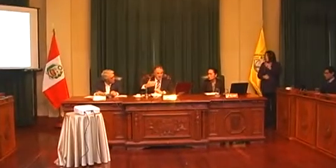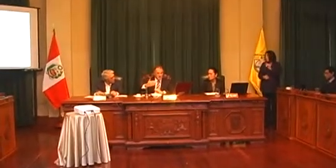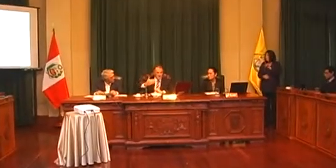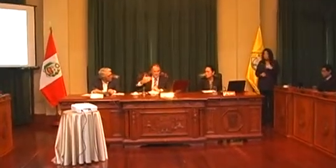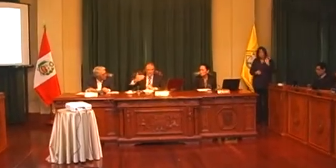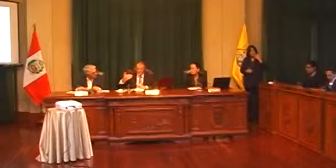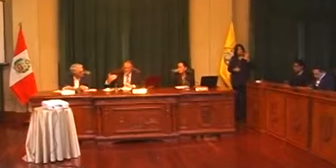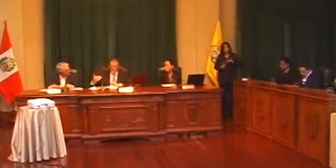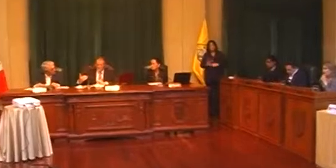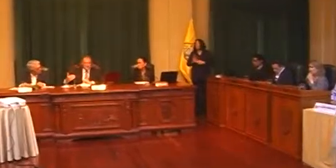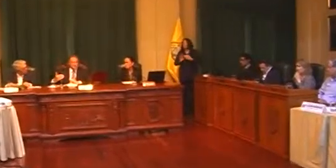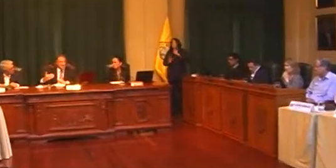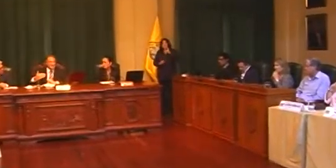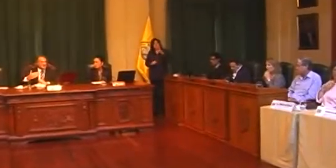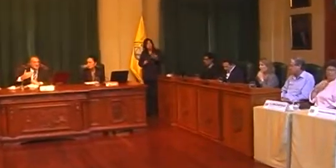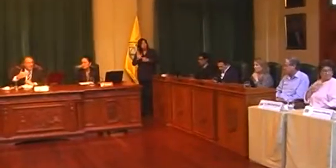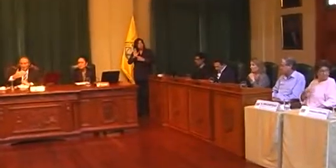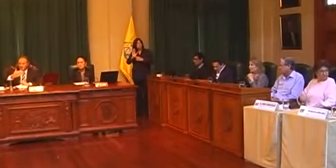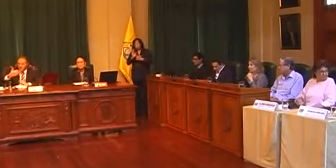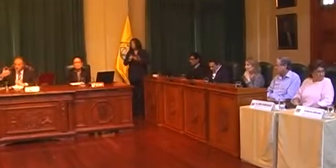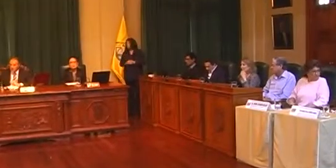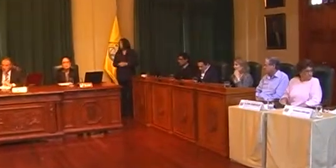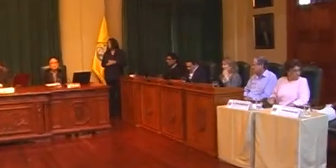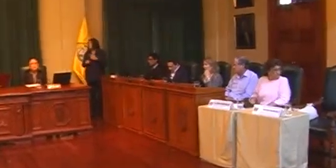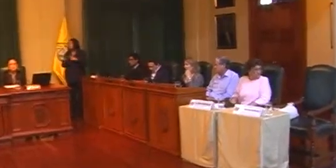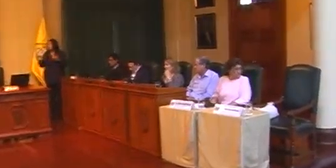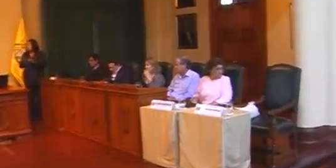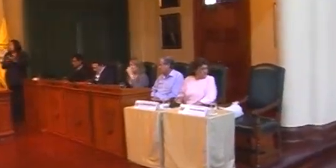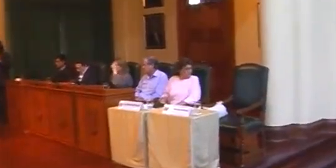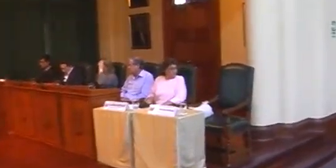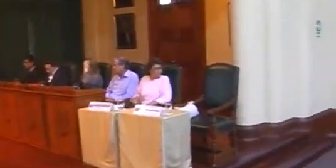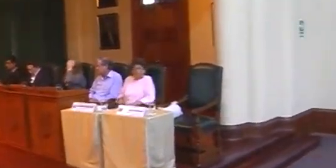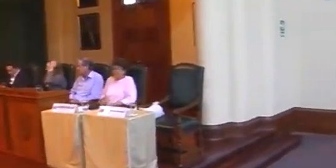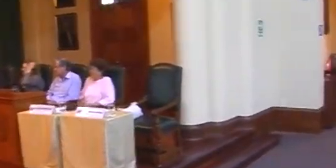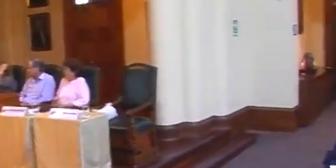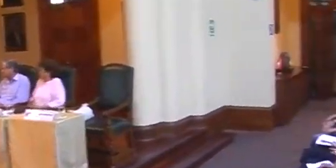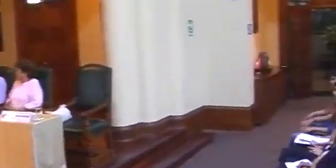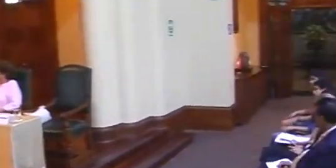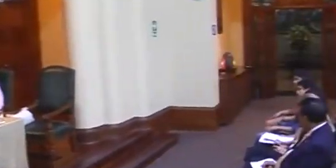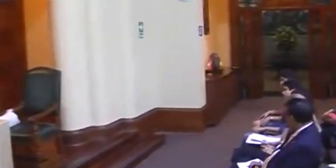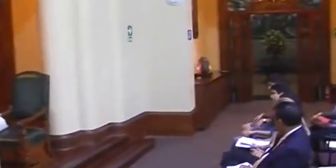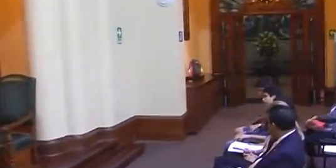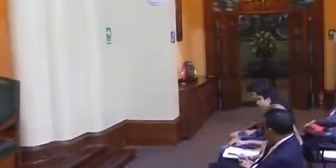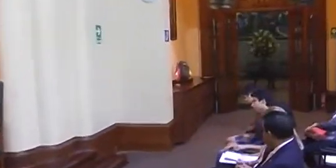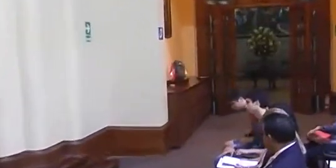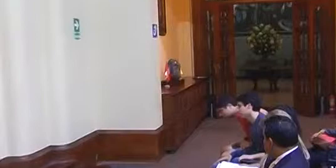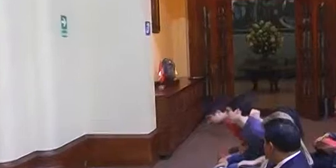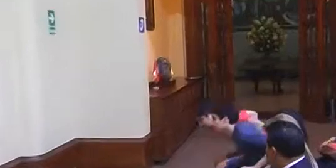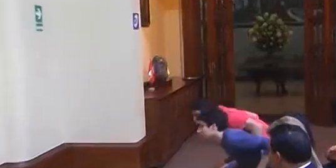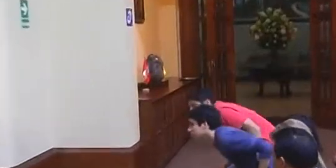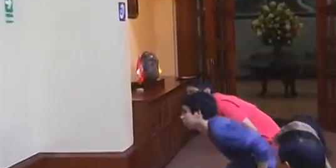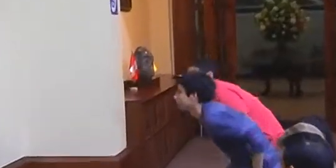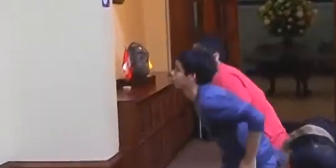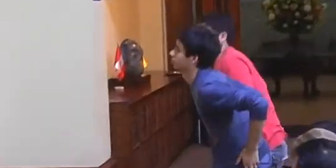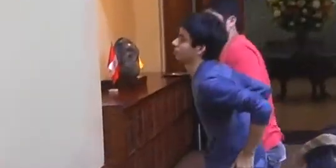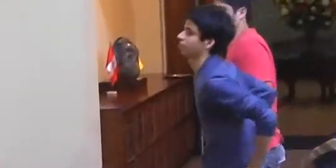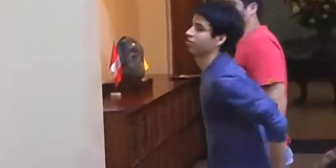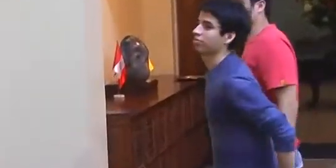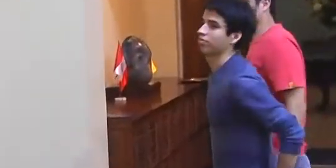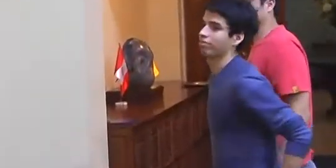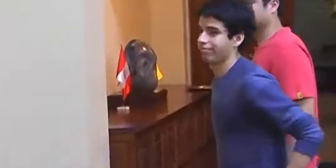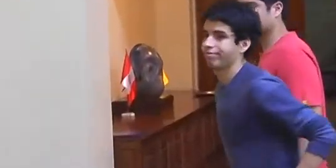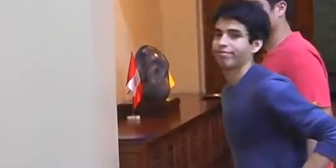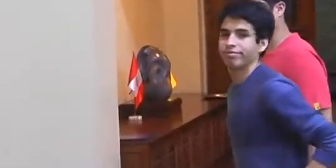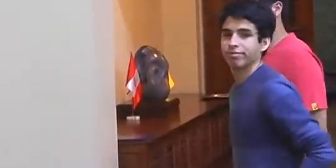un rato les pedí que se presenten, pero para los nuevos miembros del Consejo, por favor, pónganse de pie los dos muchachos del Colegio